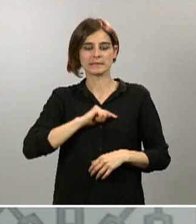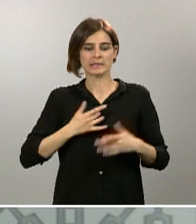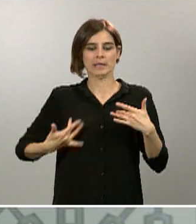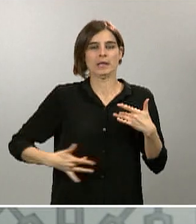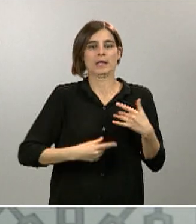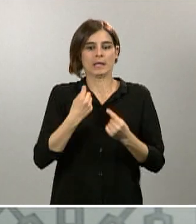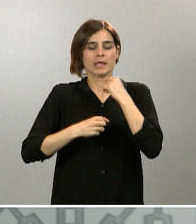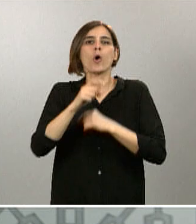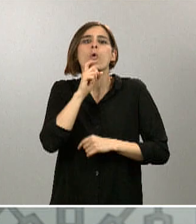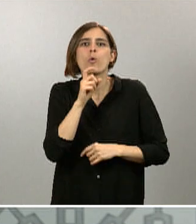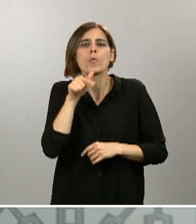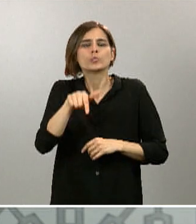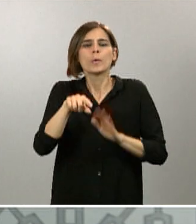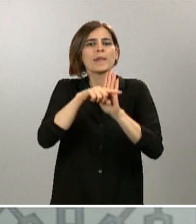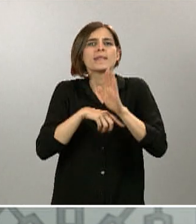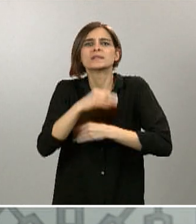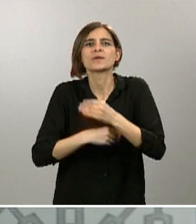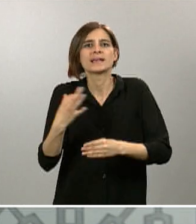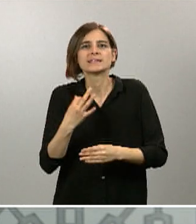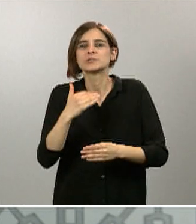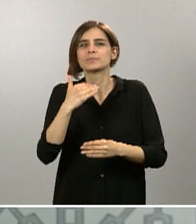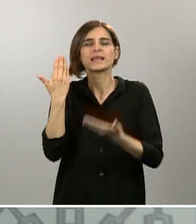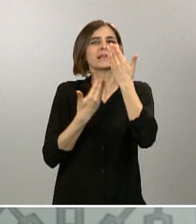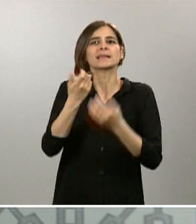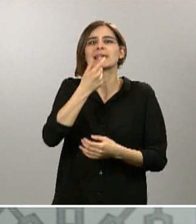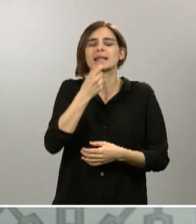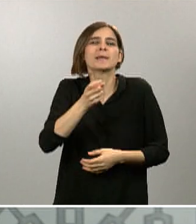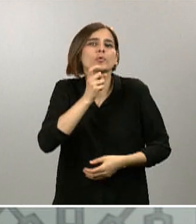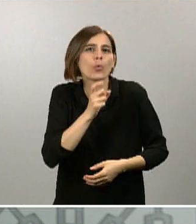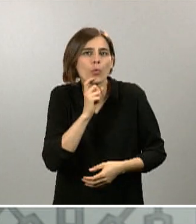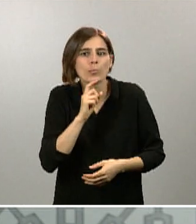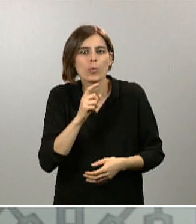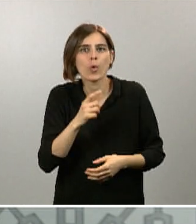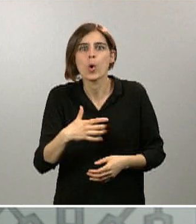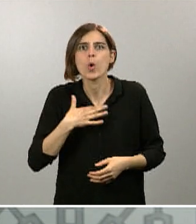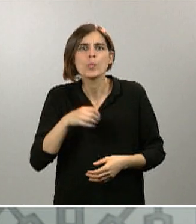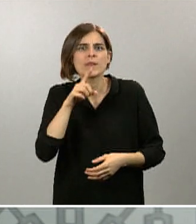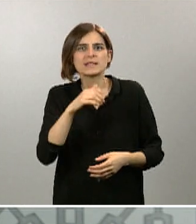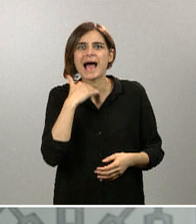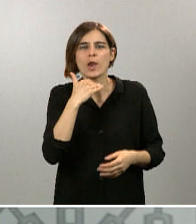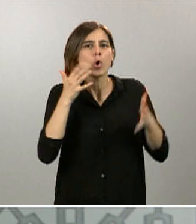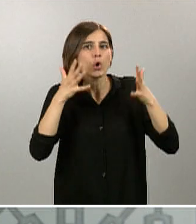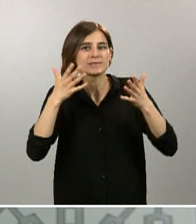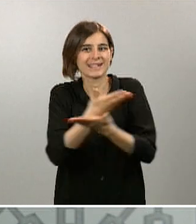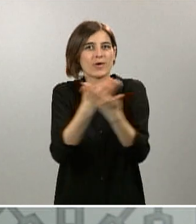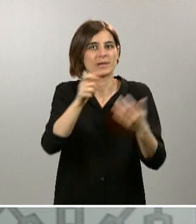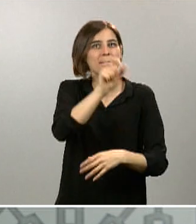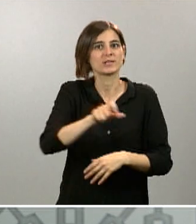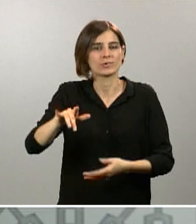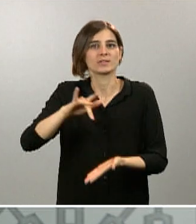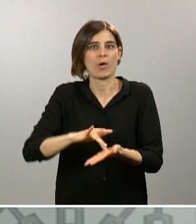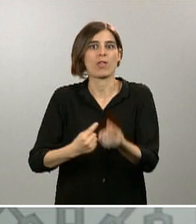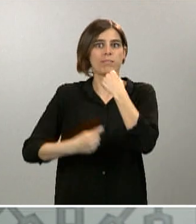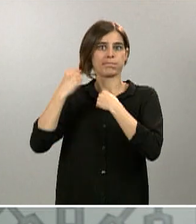qué consejos nos puede dar a los que lo están pasando. Bueno, voy a aprovechar esta, no son